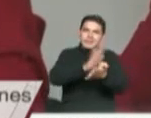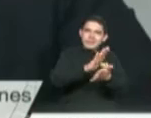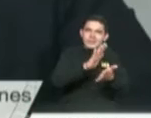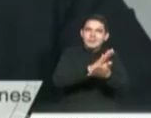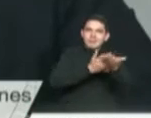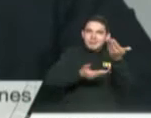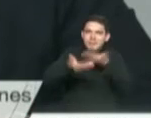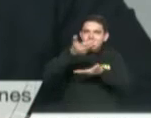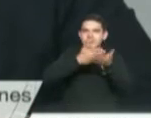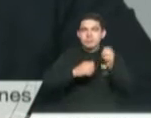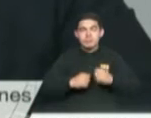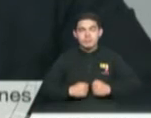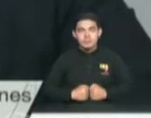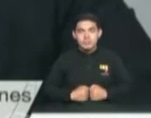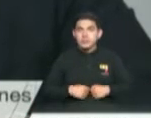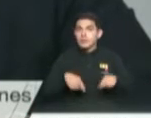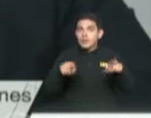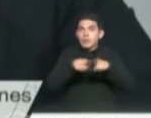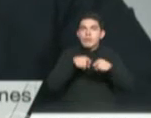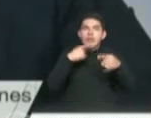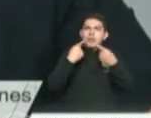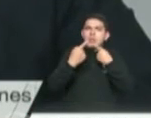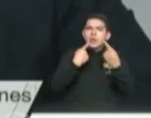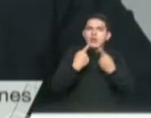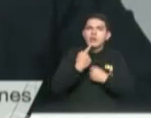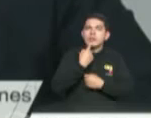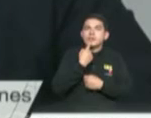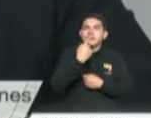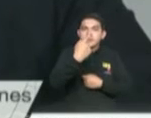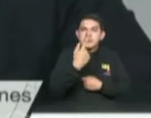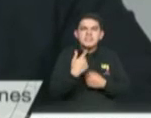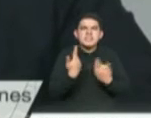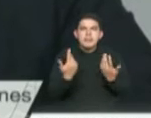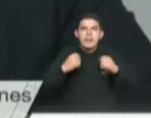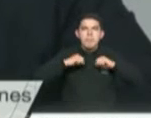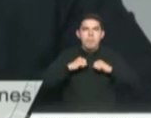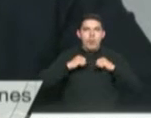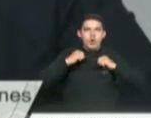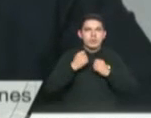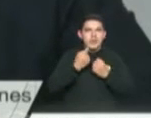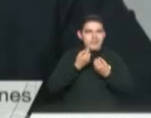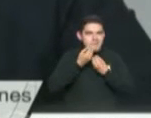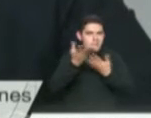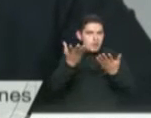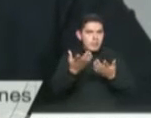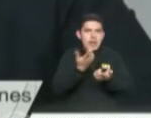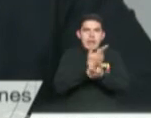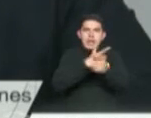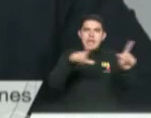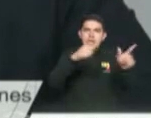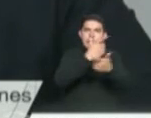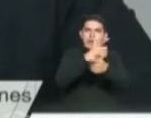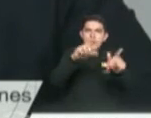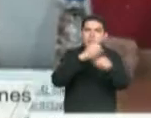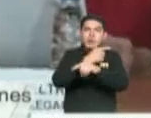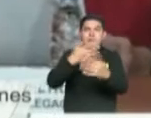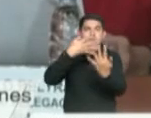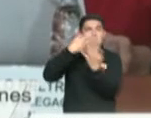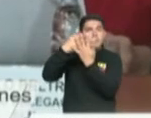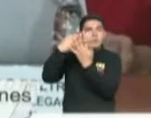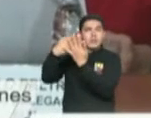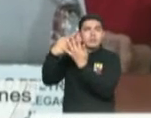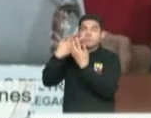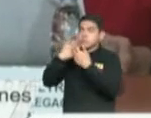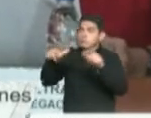una fuente cercana al diálogo indicó a afp en bogotá que esos gestos podrían incluir la liberación de algunos presos de la insurgencia